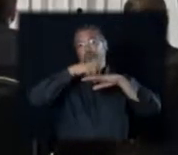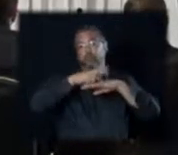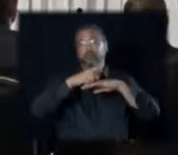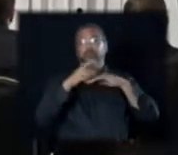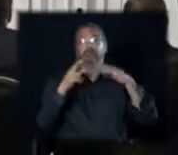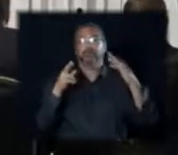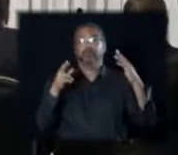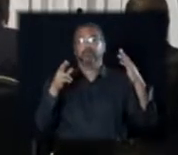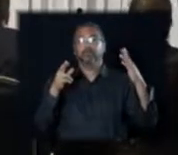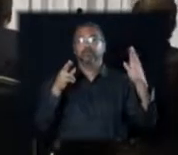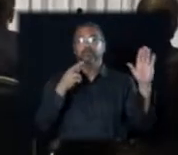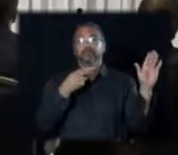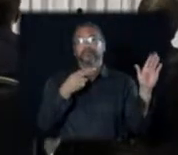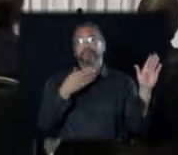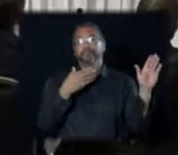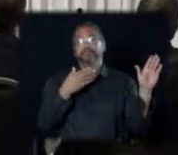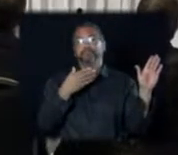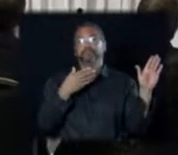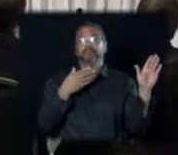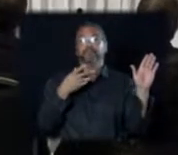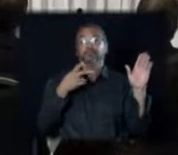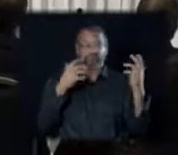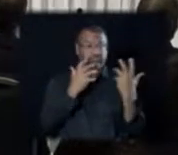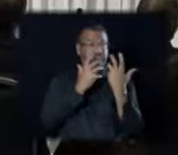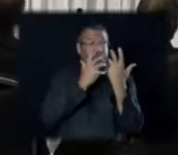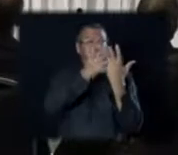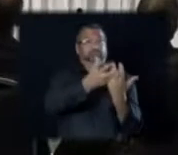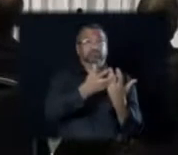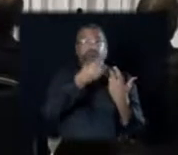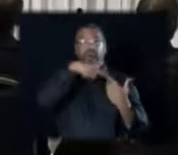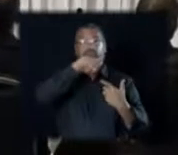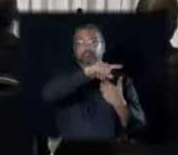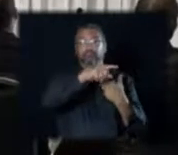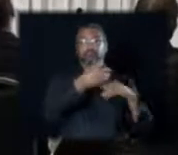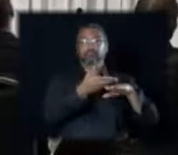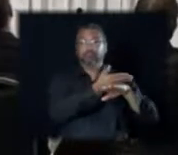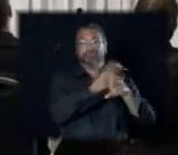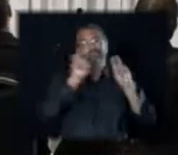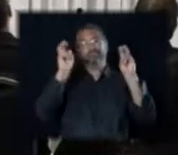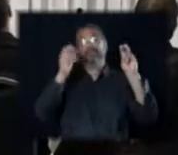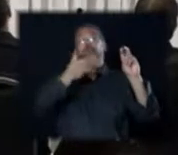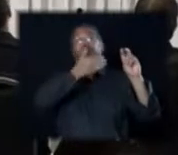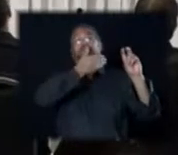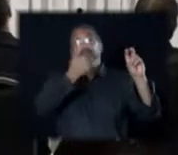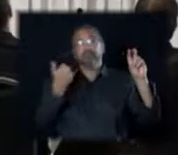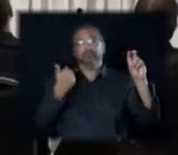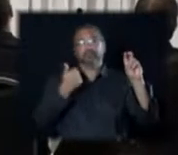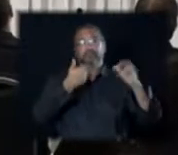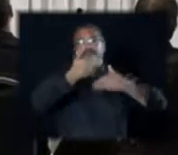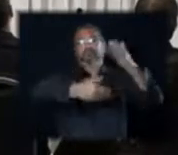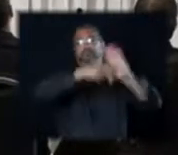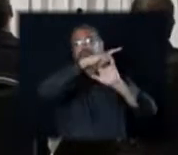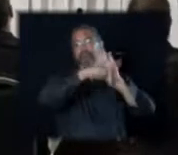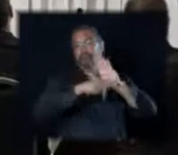estados financieros y una vez Puerto Rico entra en cumplimiento con los estándares de mejores prácticas, ustedes llegan a un punto